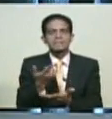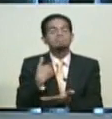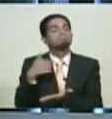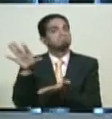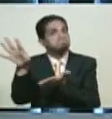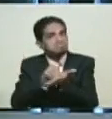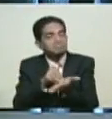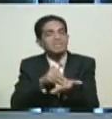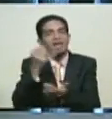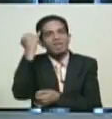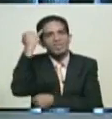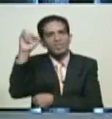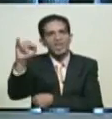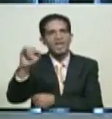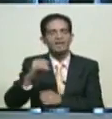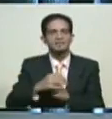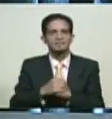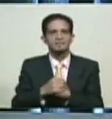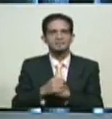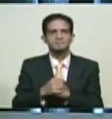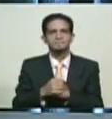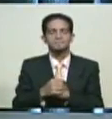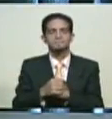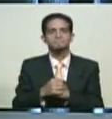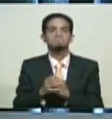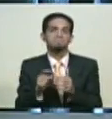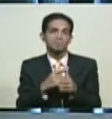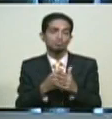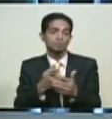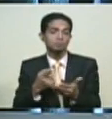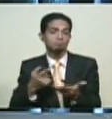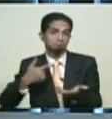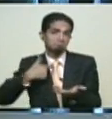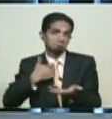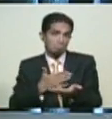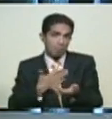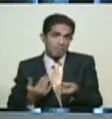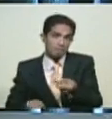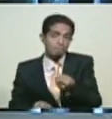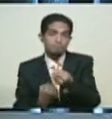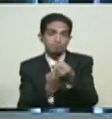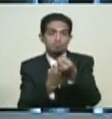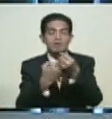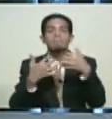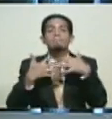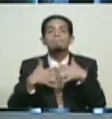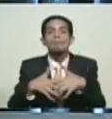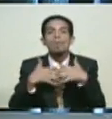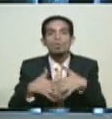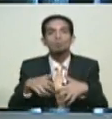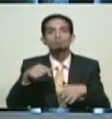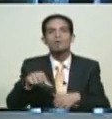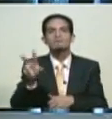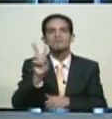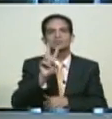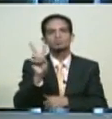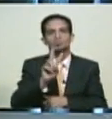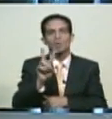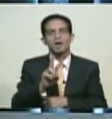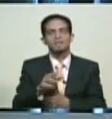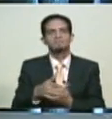un modesto esfuerzo que uno puede hacer para apoyar la producción televisiva nacional